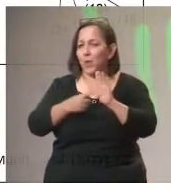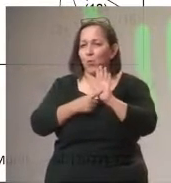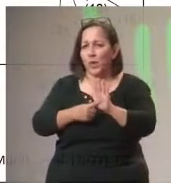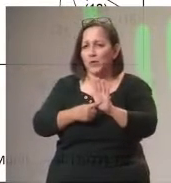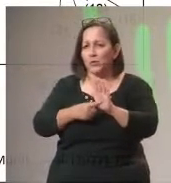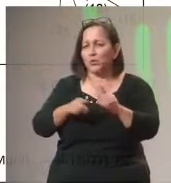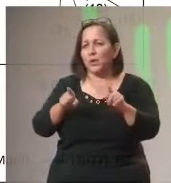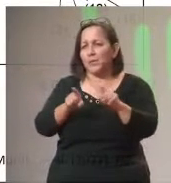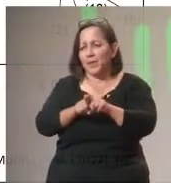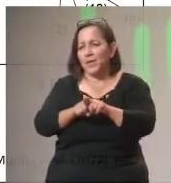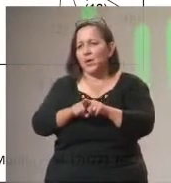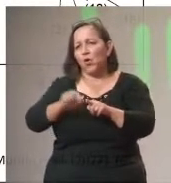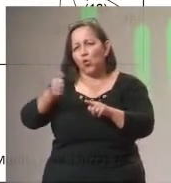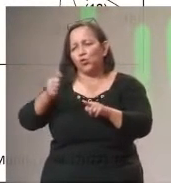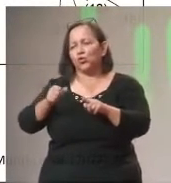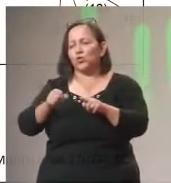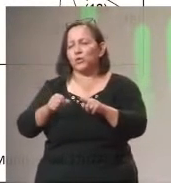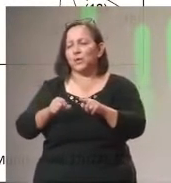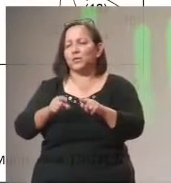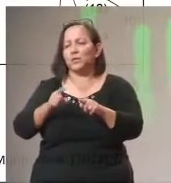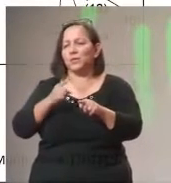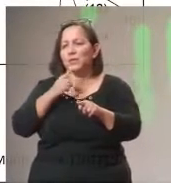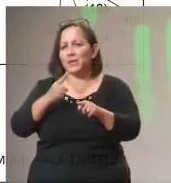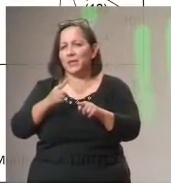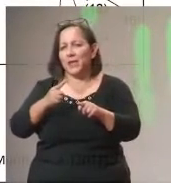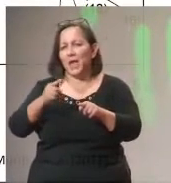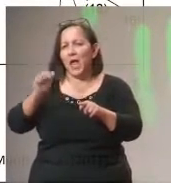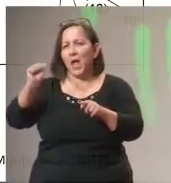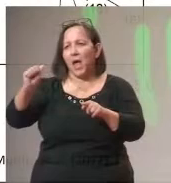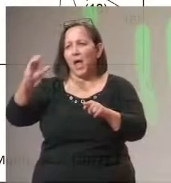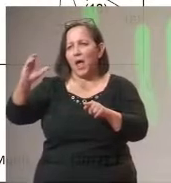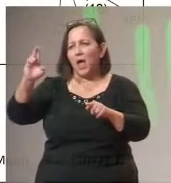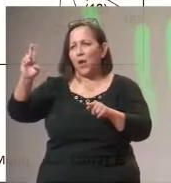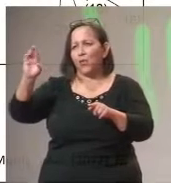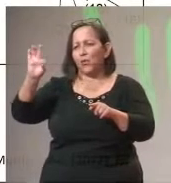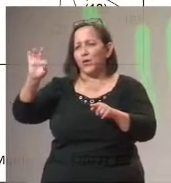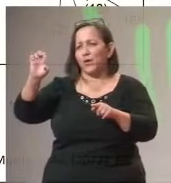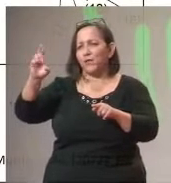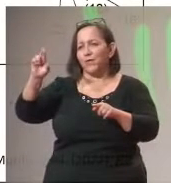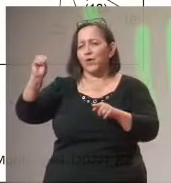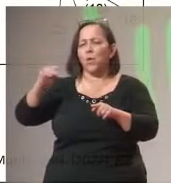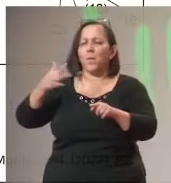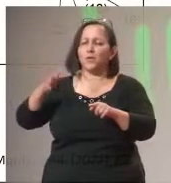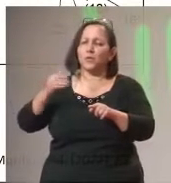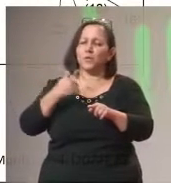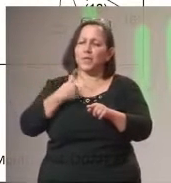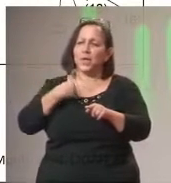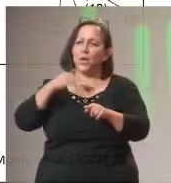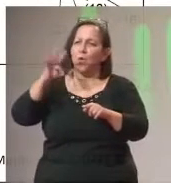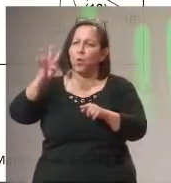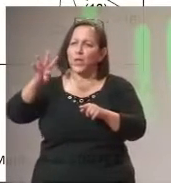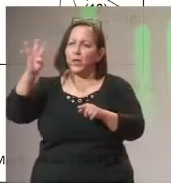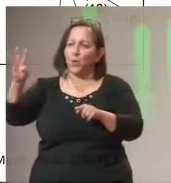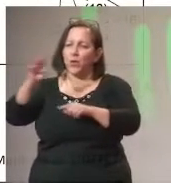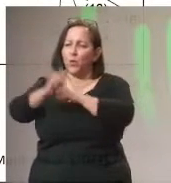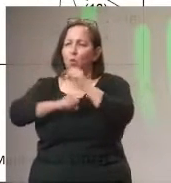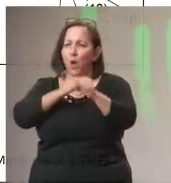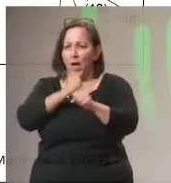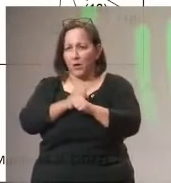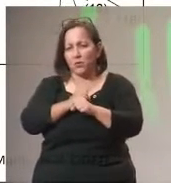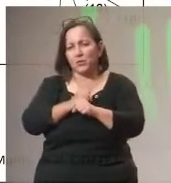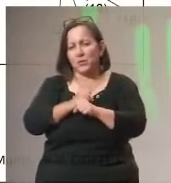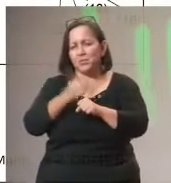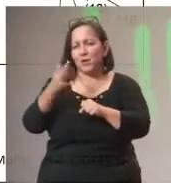la edad nos dicen que el acuífero Barba ronda entre 4 a 44 años de edad. Entonces esa es la edad promedio que tiene esa